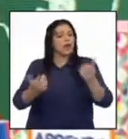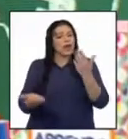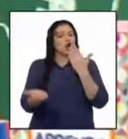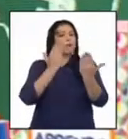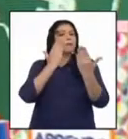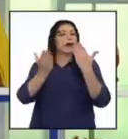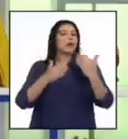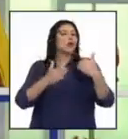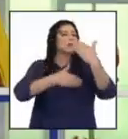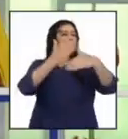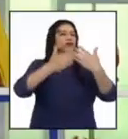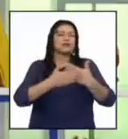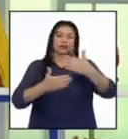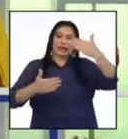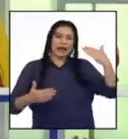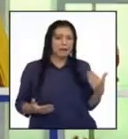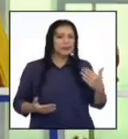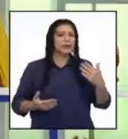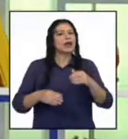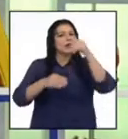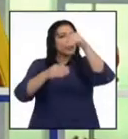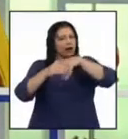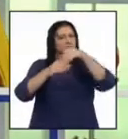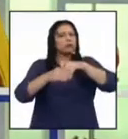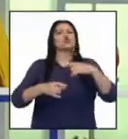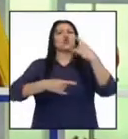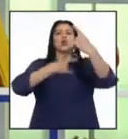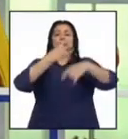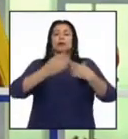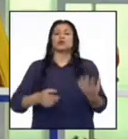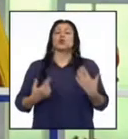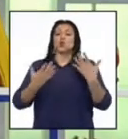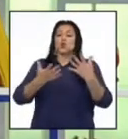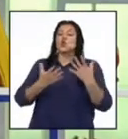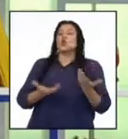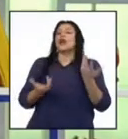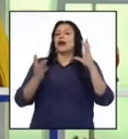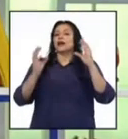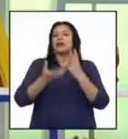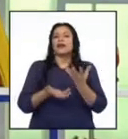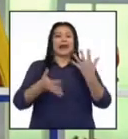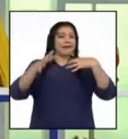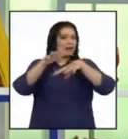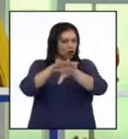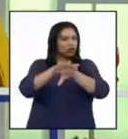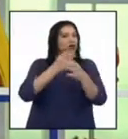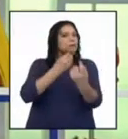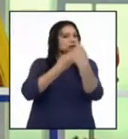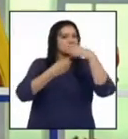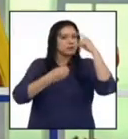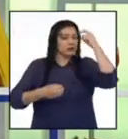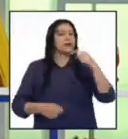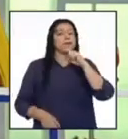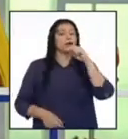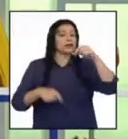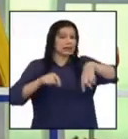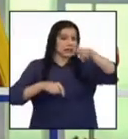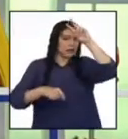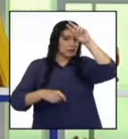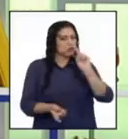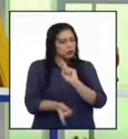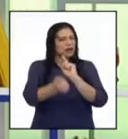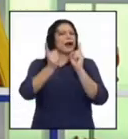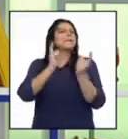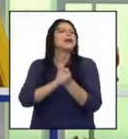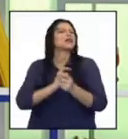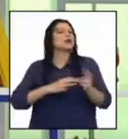con procesos previos. El sufragio universal marcó un hito en la historia de la inclusión y la participación política de las mujeres peruanas, cambiando la